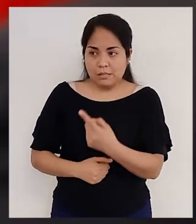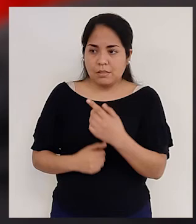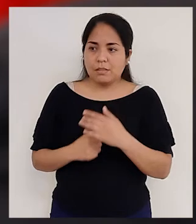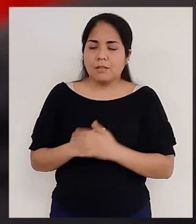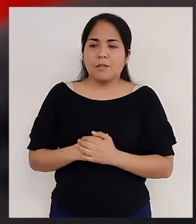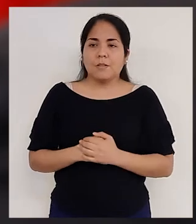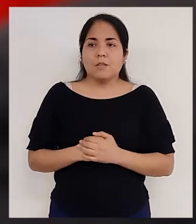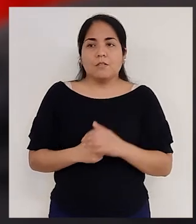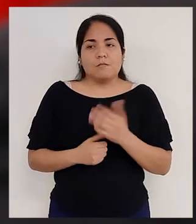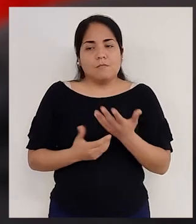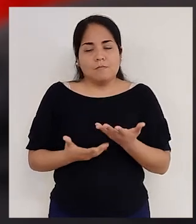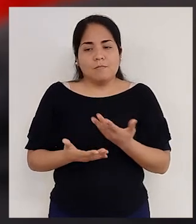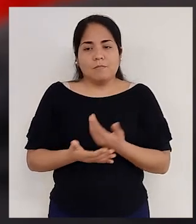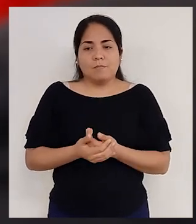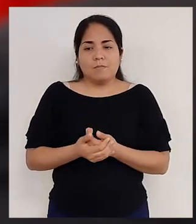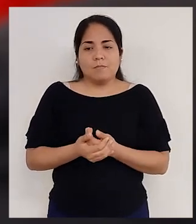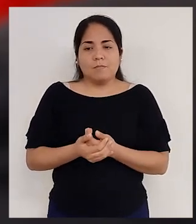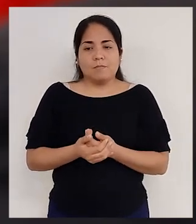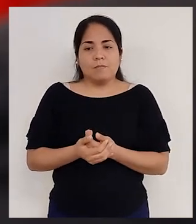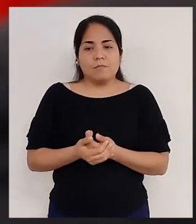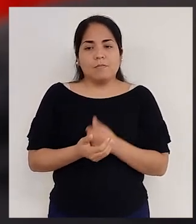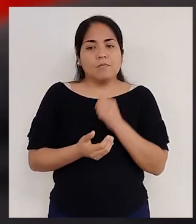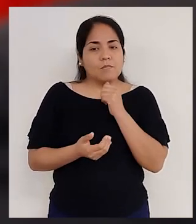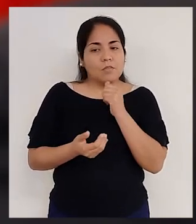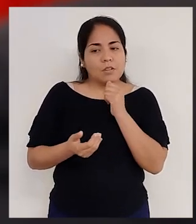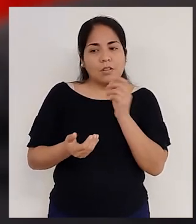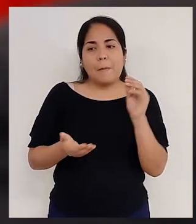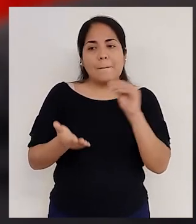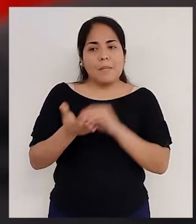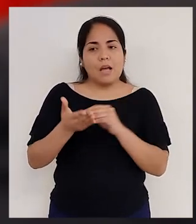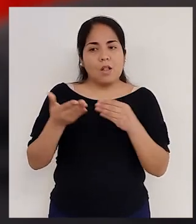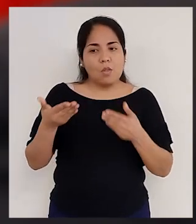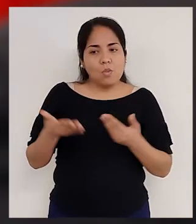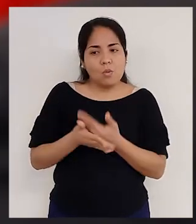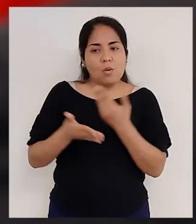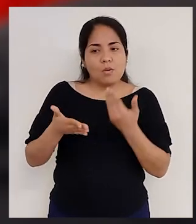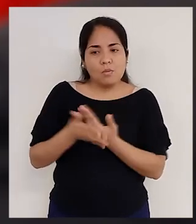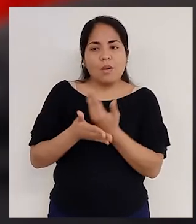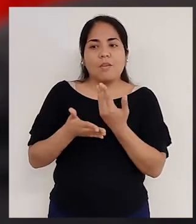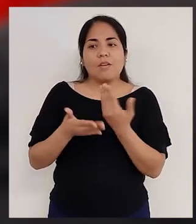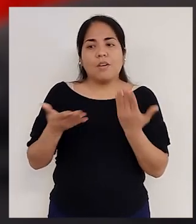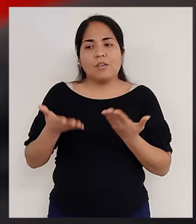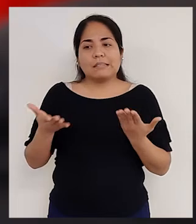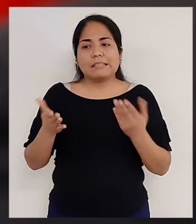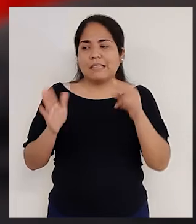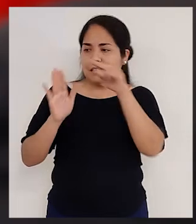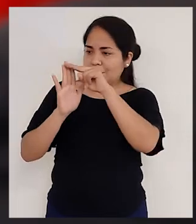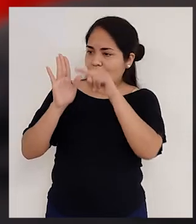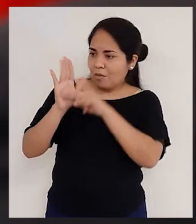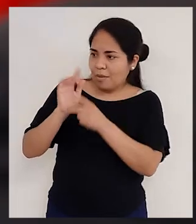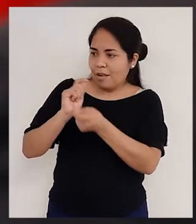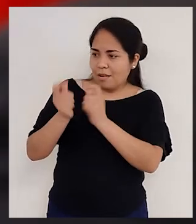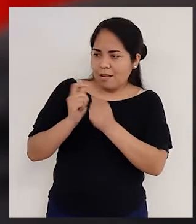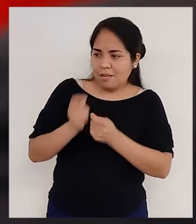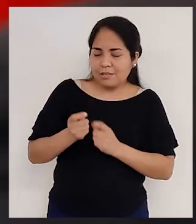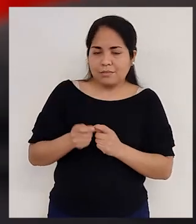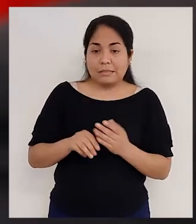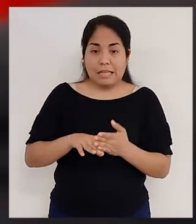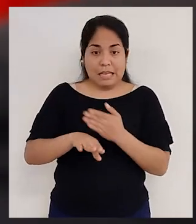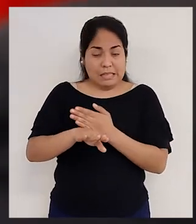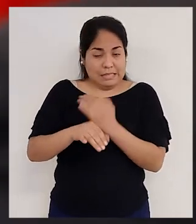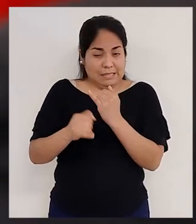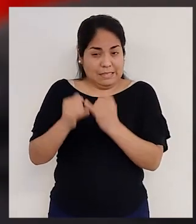Te decía que no he podido actualizarlo porque en la medida que yo quiero hacerlo me cambian las normas.